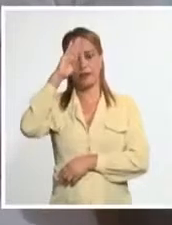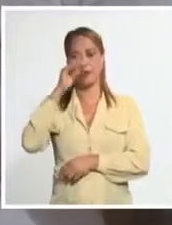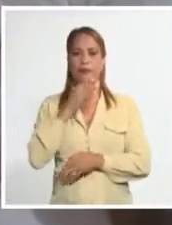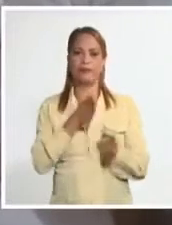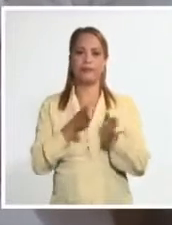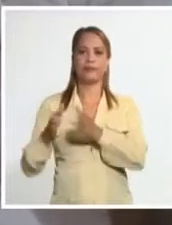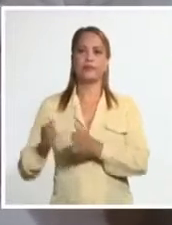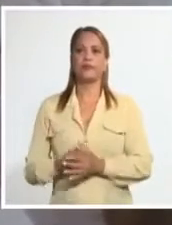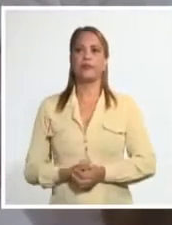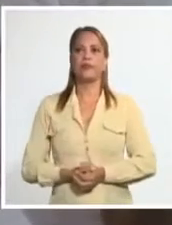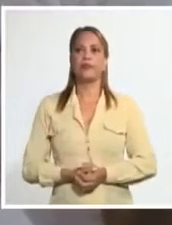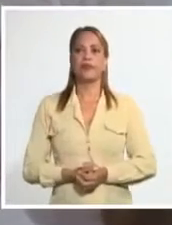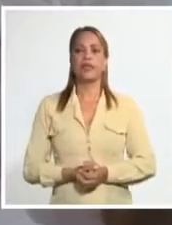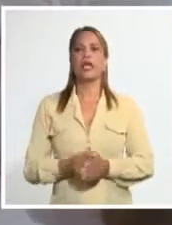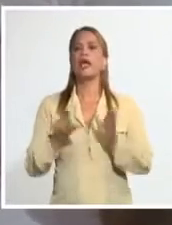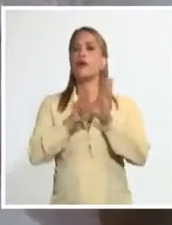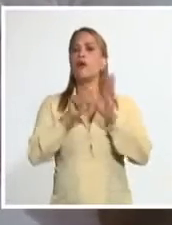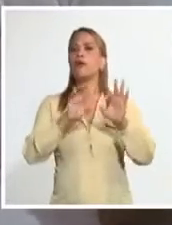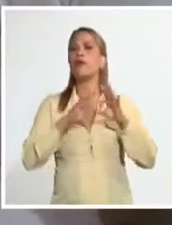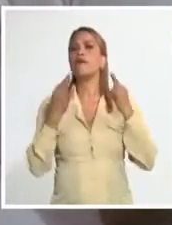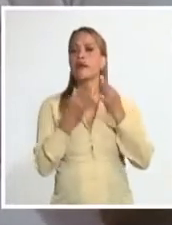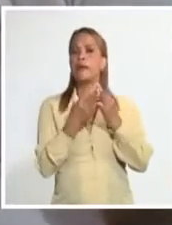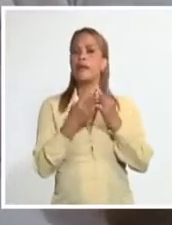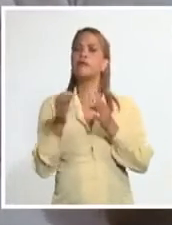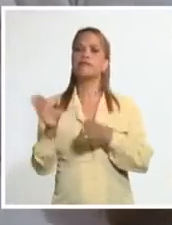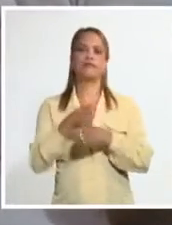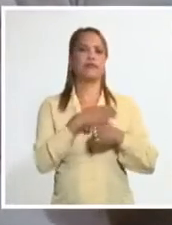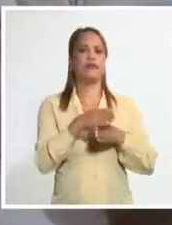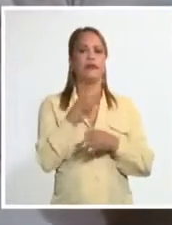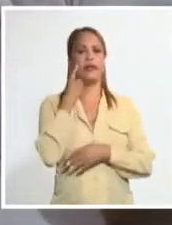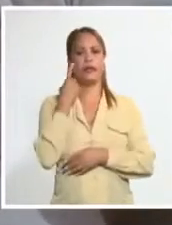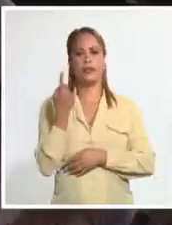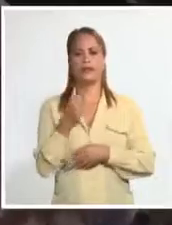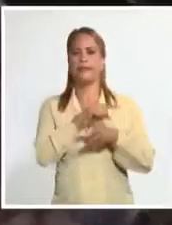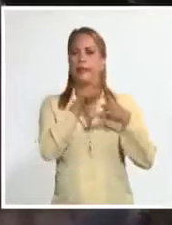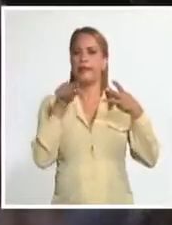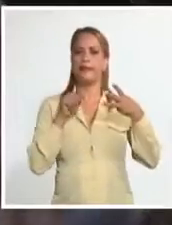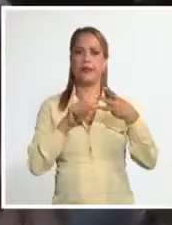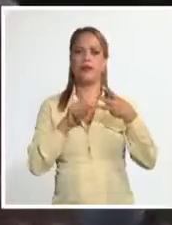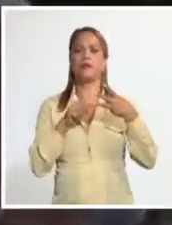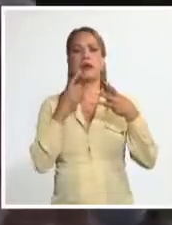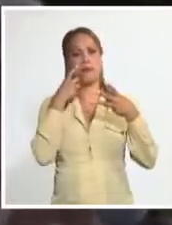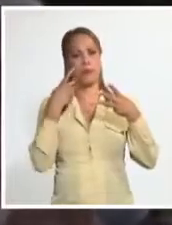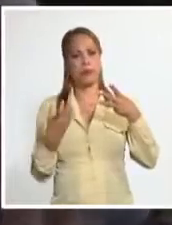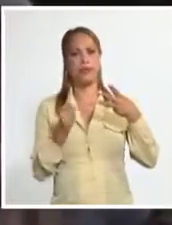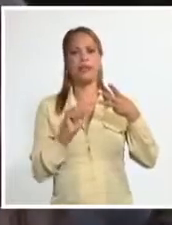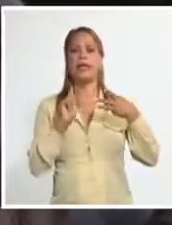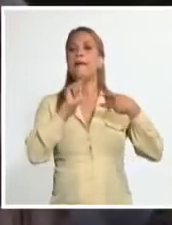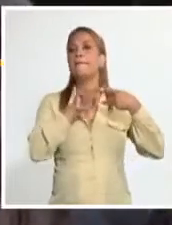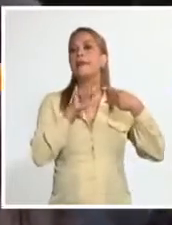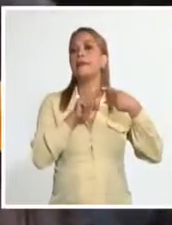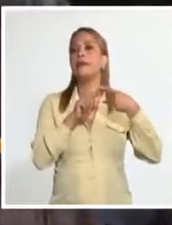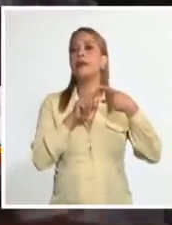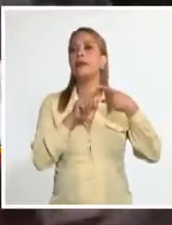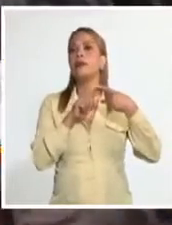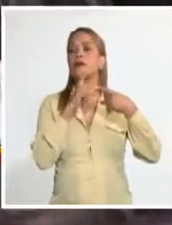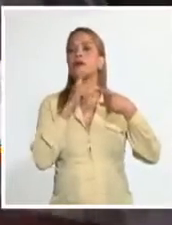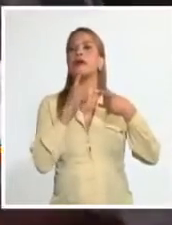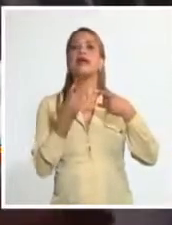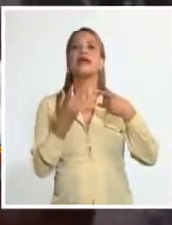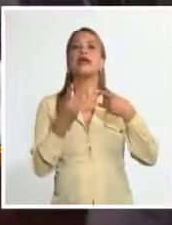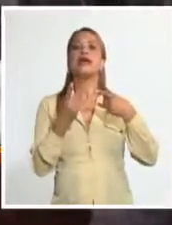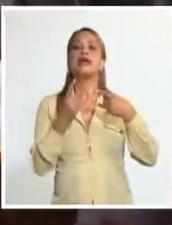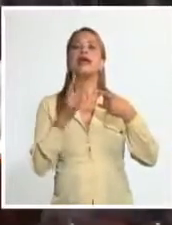Código de la Familia en 3 aristas fundamentales. Primero, el respaldo del código a